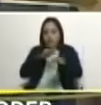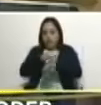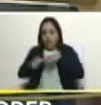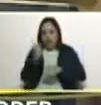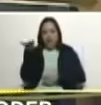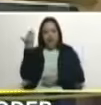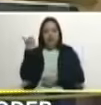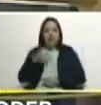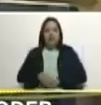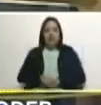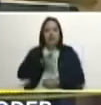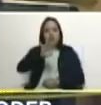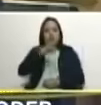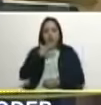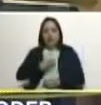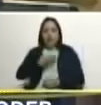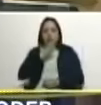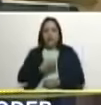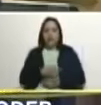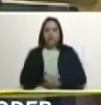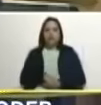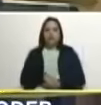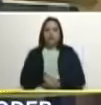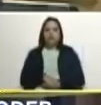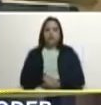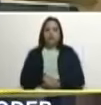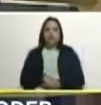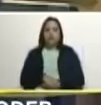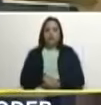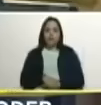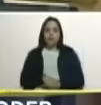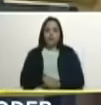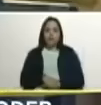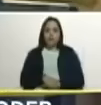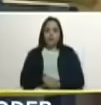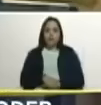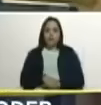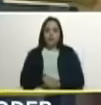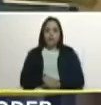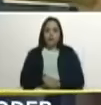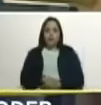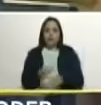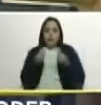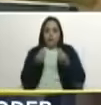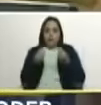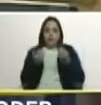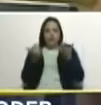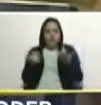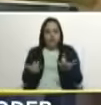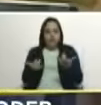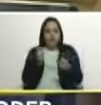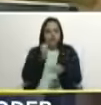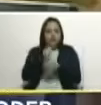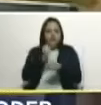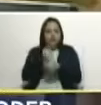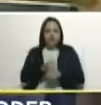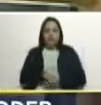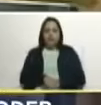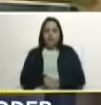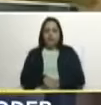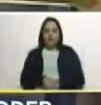pasado 3 de diciembre. ¿Con qué estamos ahora, presidente, para